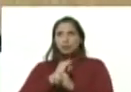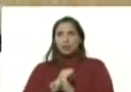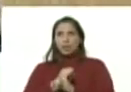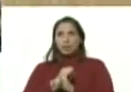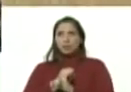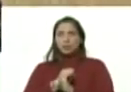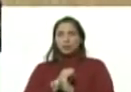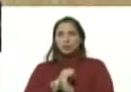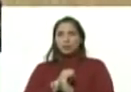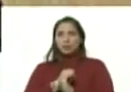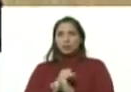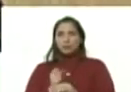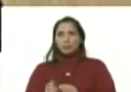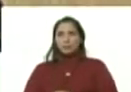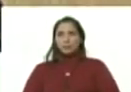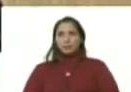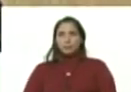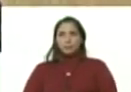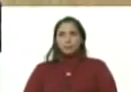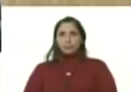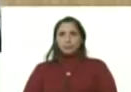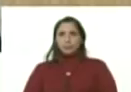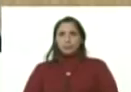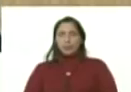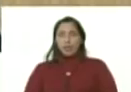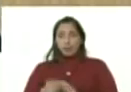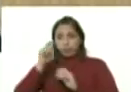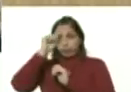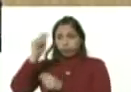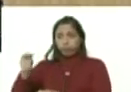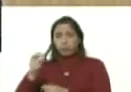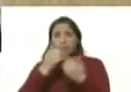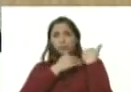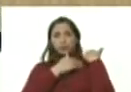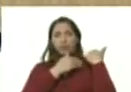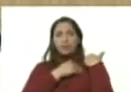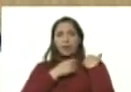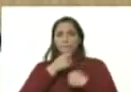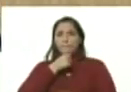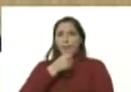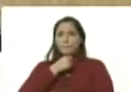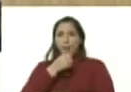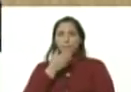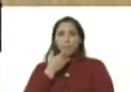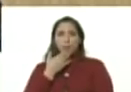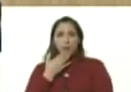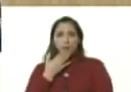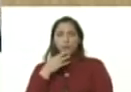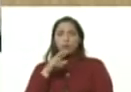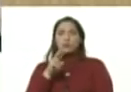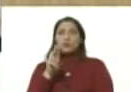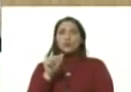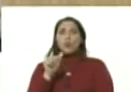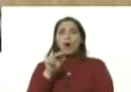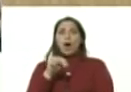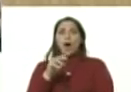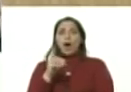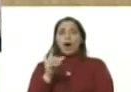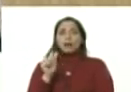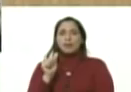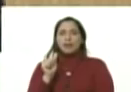a determinar responsabilidades en medios de comunicación, en el caso de Ruanda, porque incitaban al